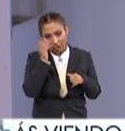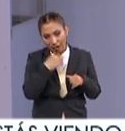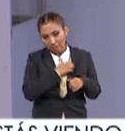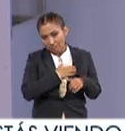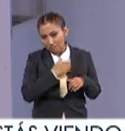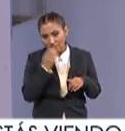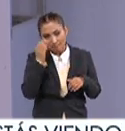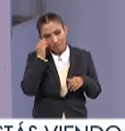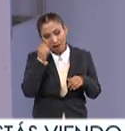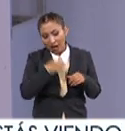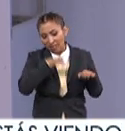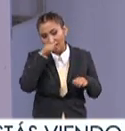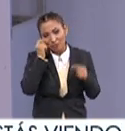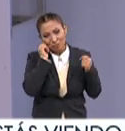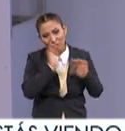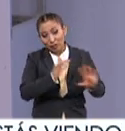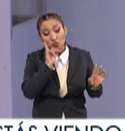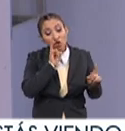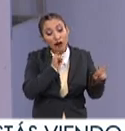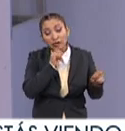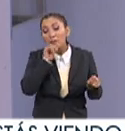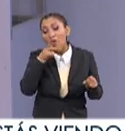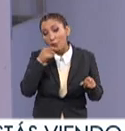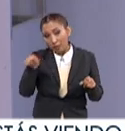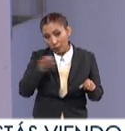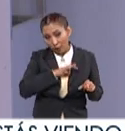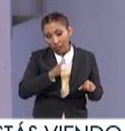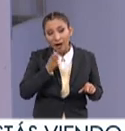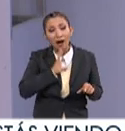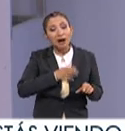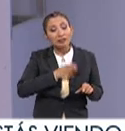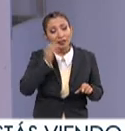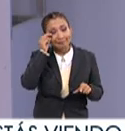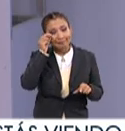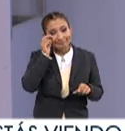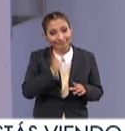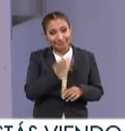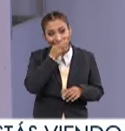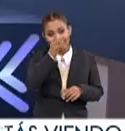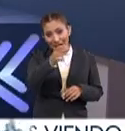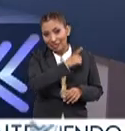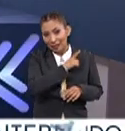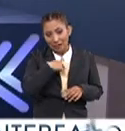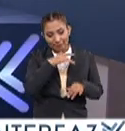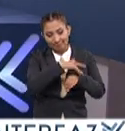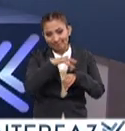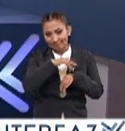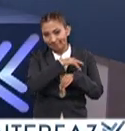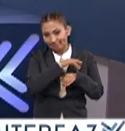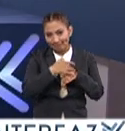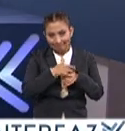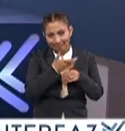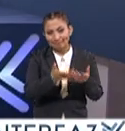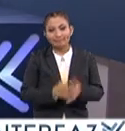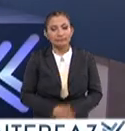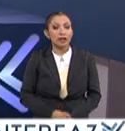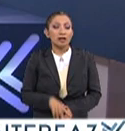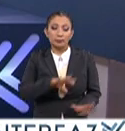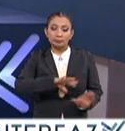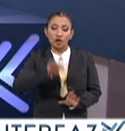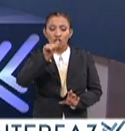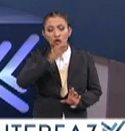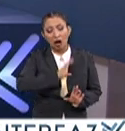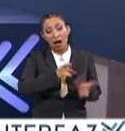a cualquier edad, y no solo las mujeres, el hombre también puede tener cáncer de mama, entonces tiene que estar. Y en